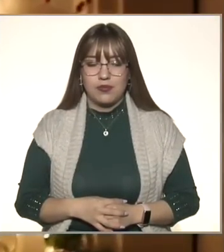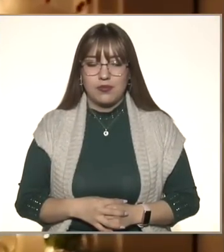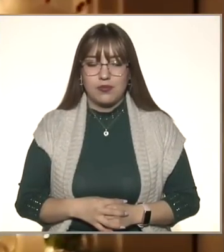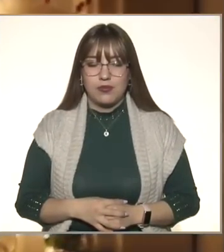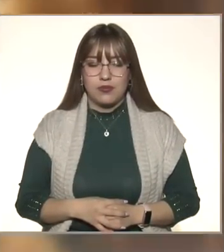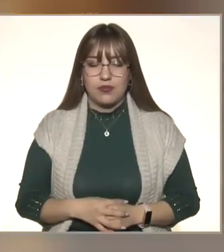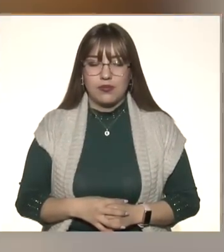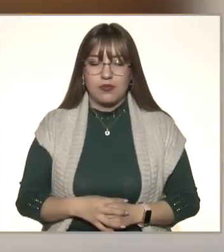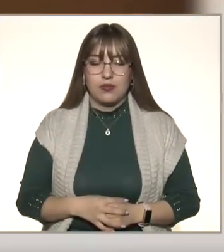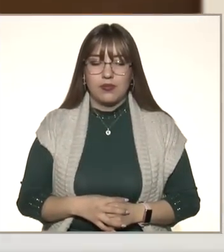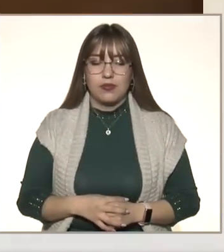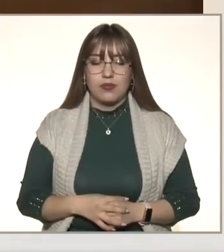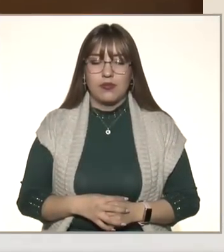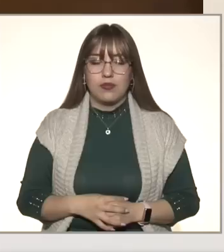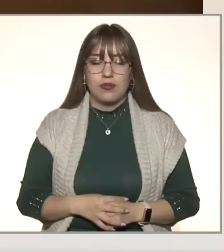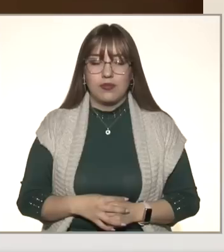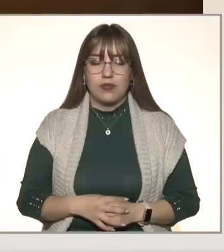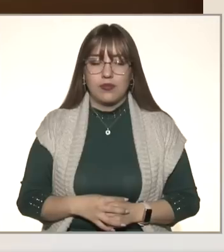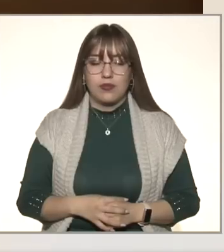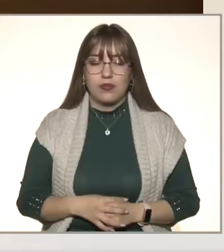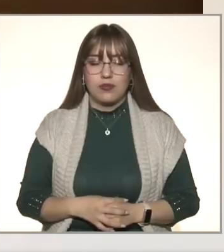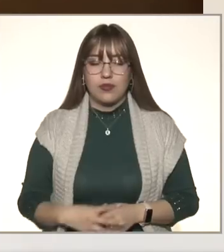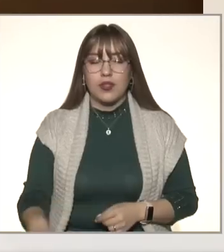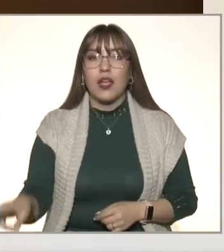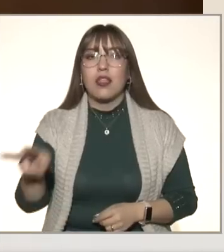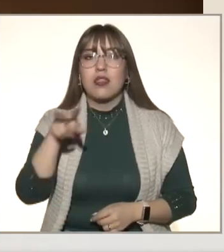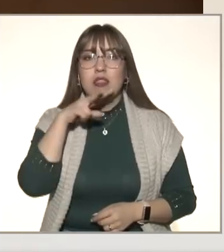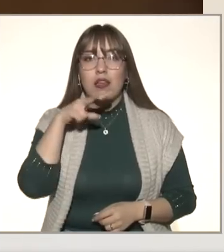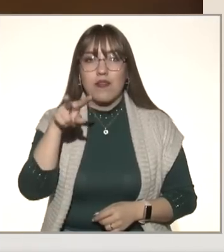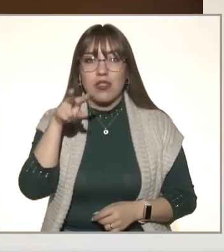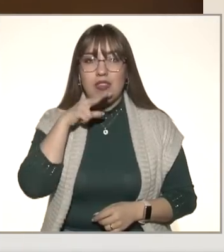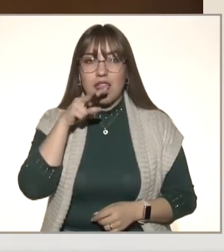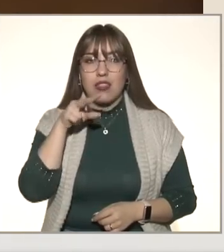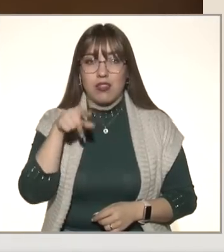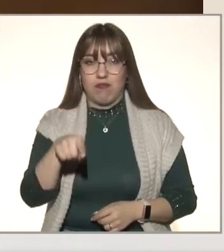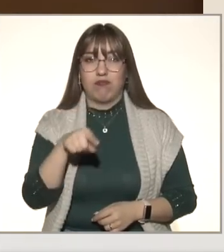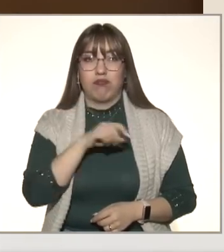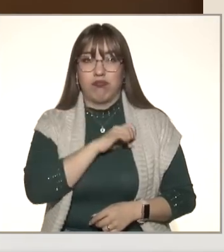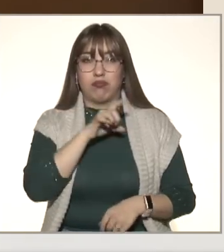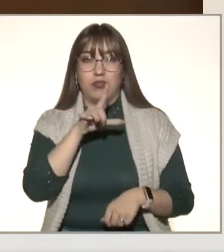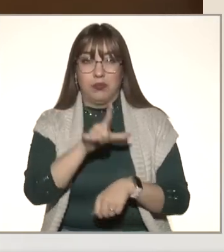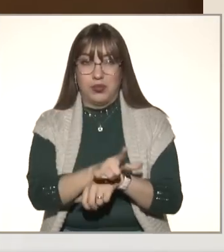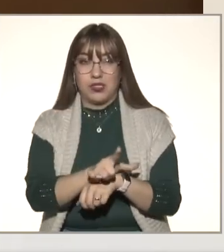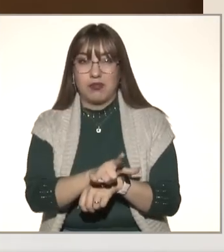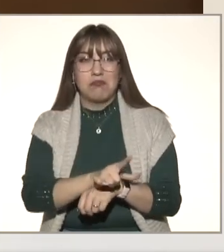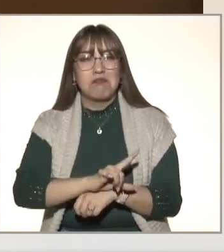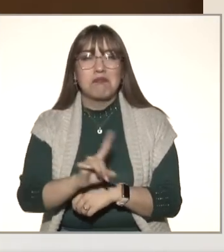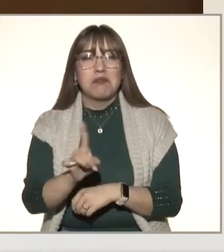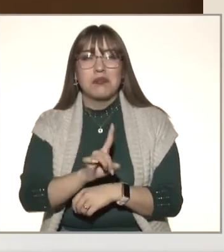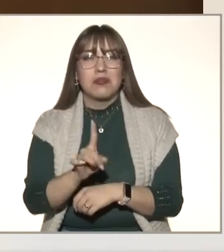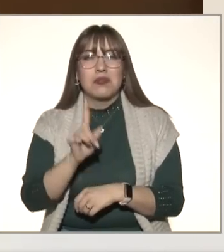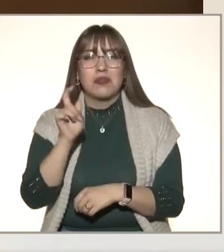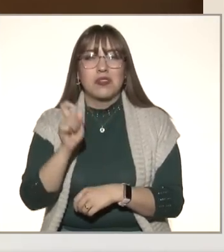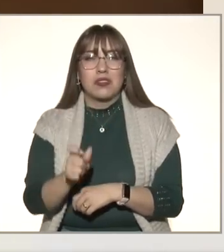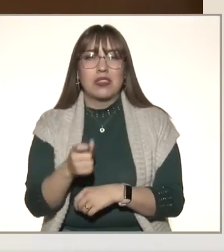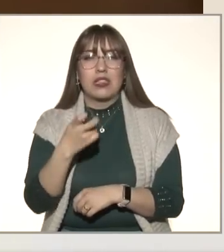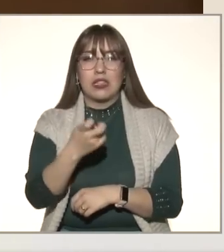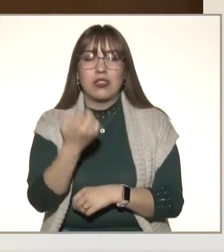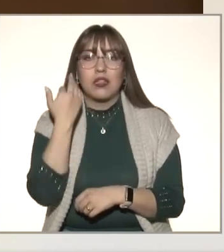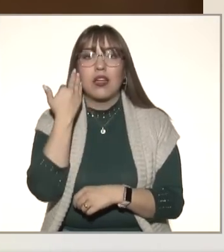La Navidad no es un elemento especial, más bien es un elemento de